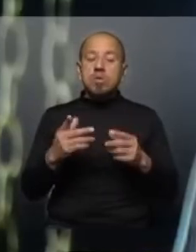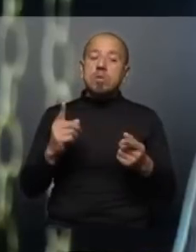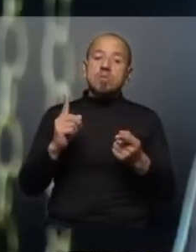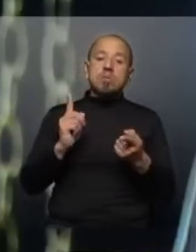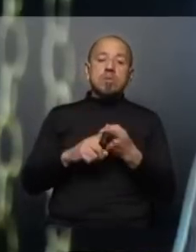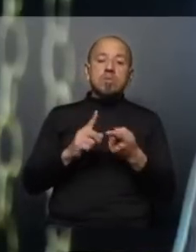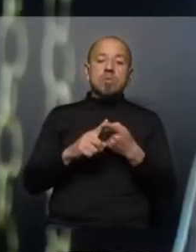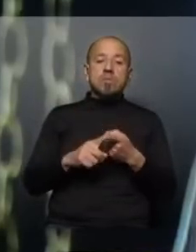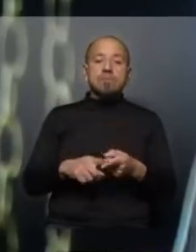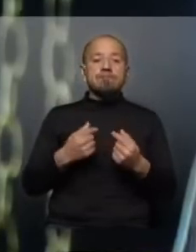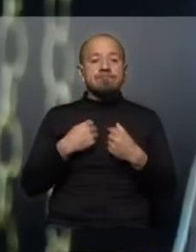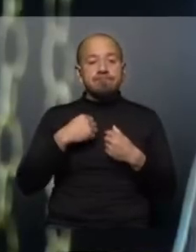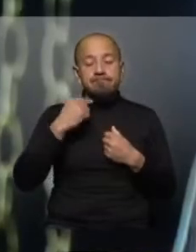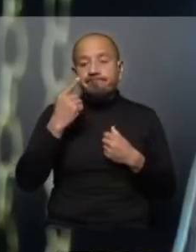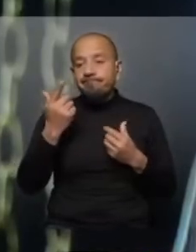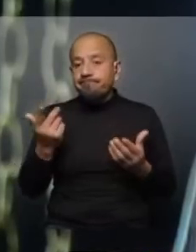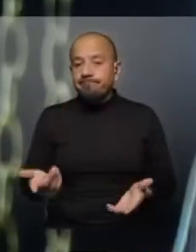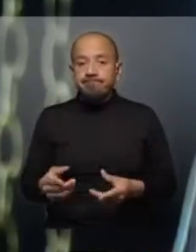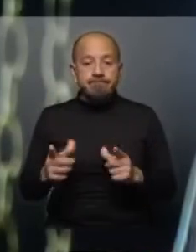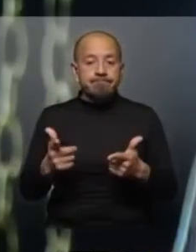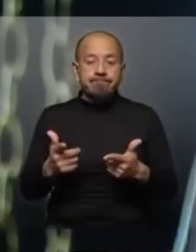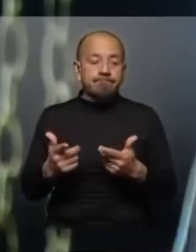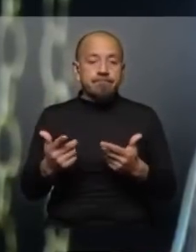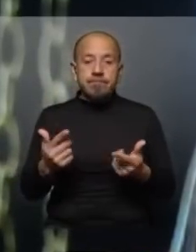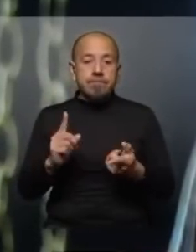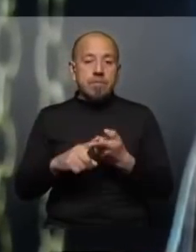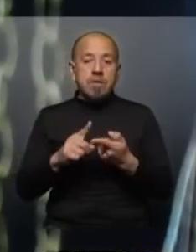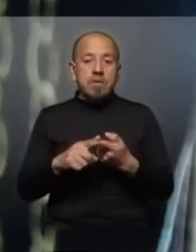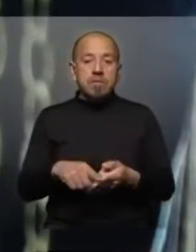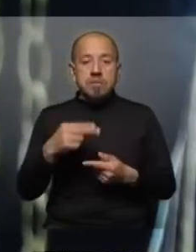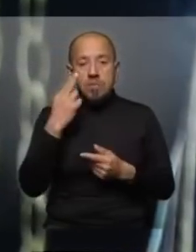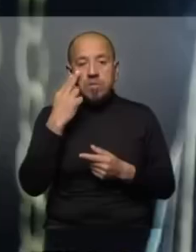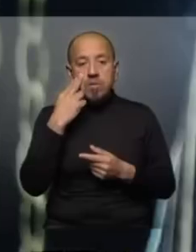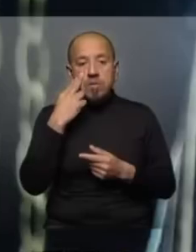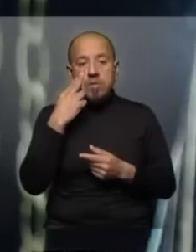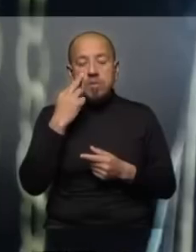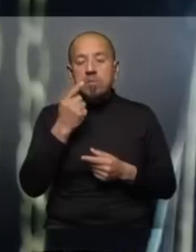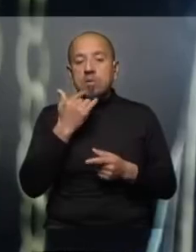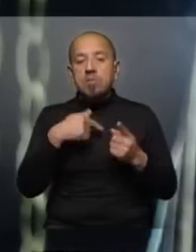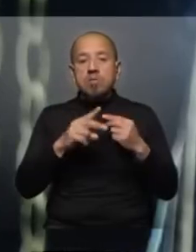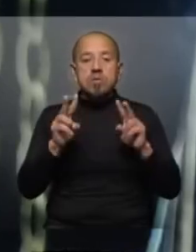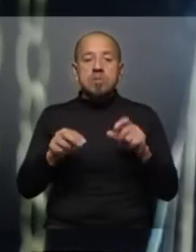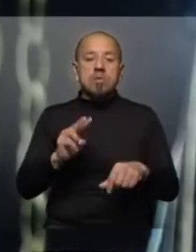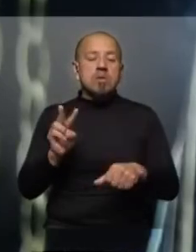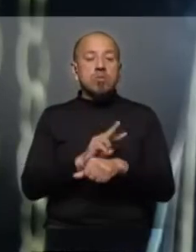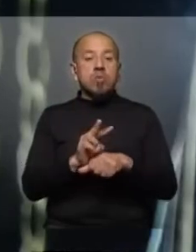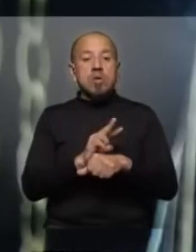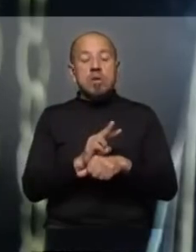acuerdos lo que yo veo hoy es que no hay una búsqueda de acuerdos Y hay problemas por ejemplo como el problema de la seguridad